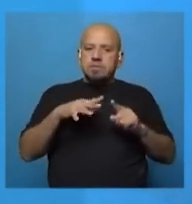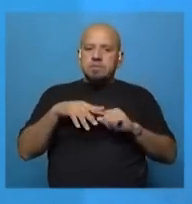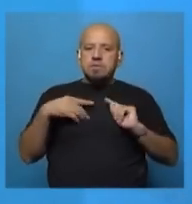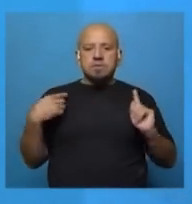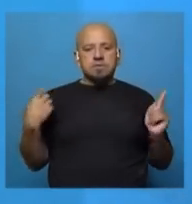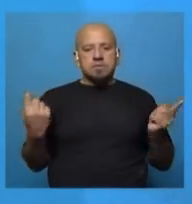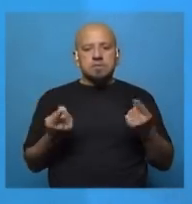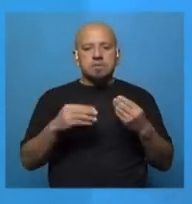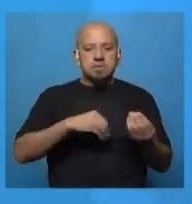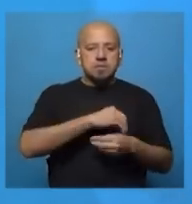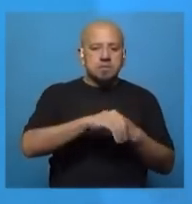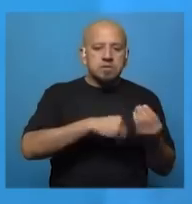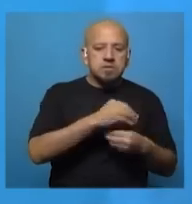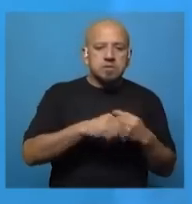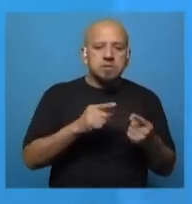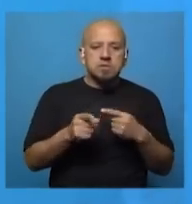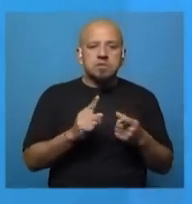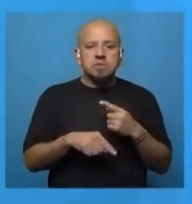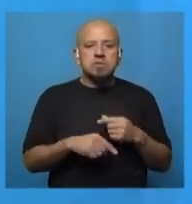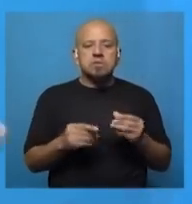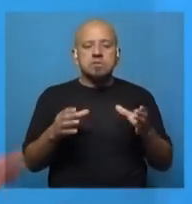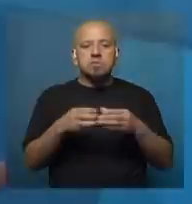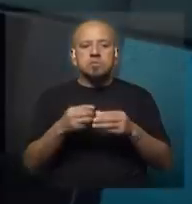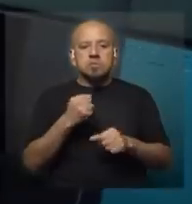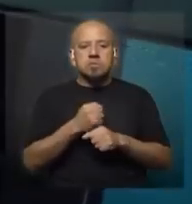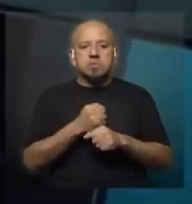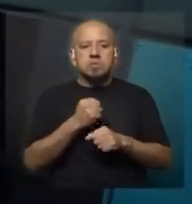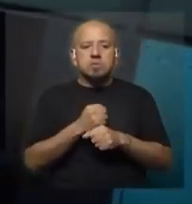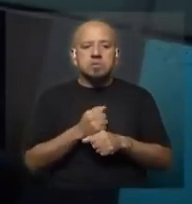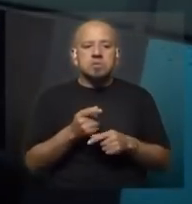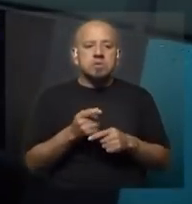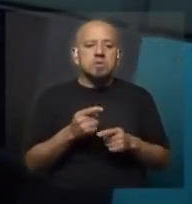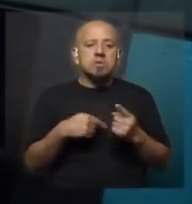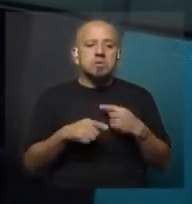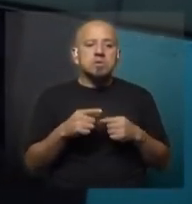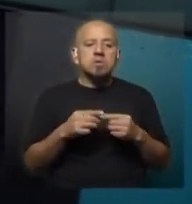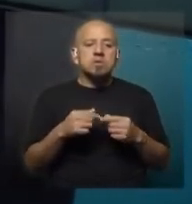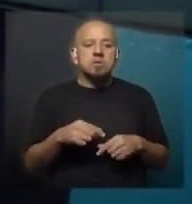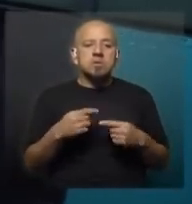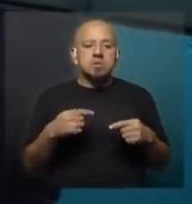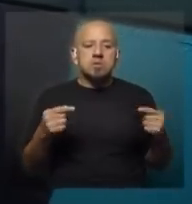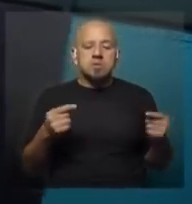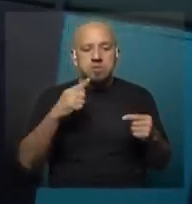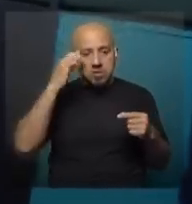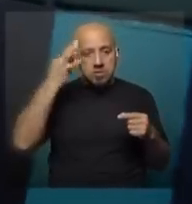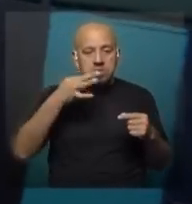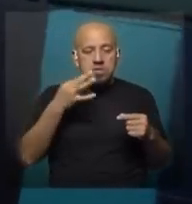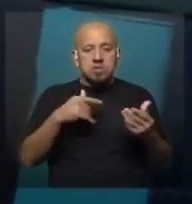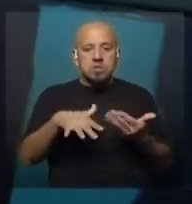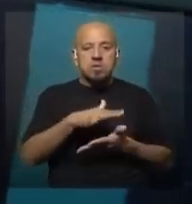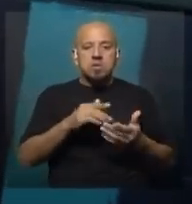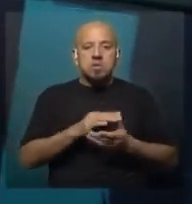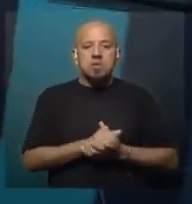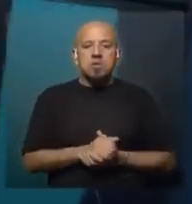a nuestra familia a nuestros equipos de trabajo a la gente que que trabaja con nosotros en fin realmente no es una situación